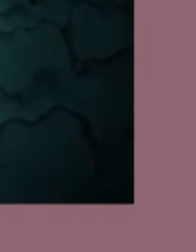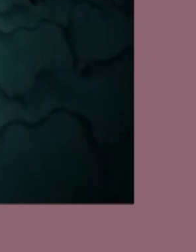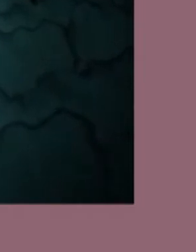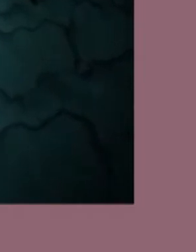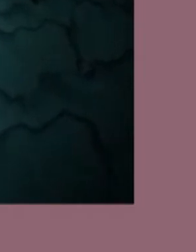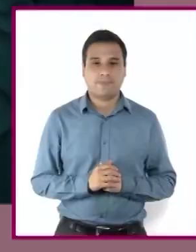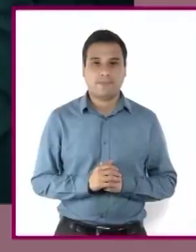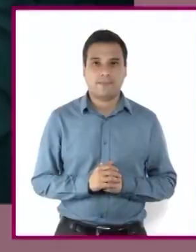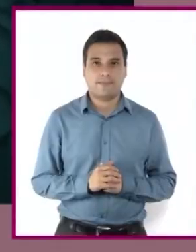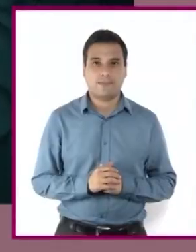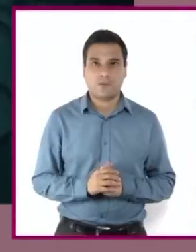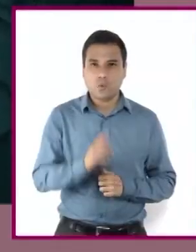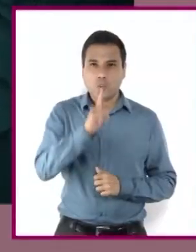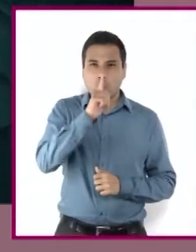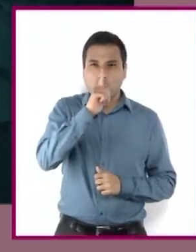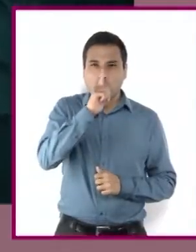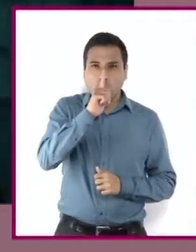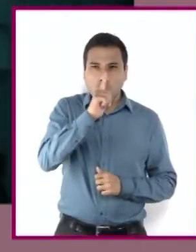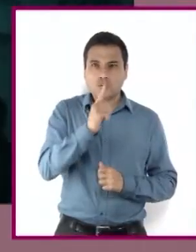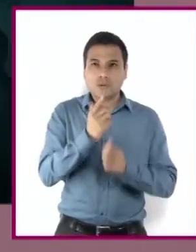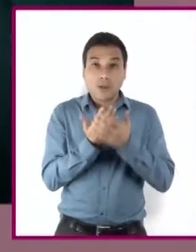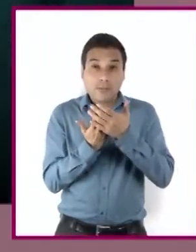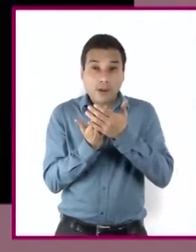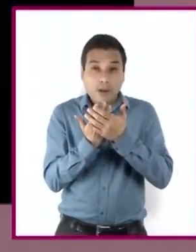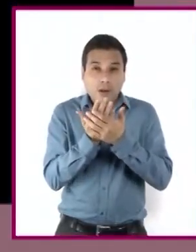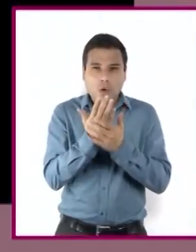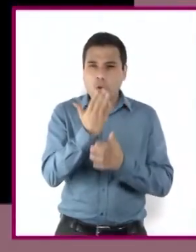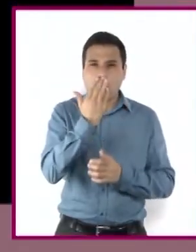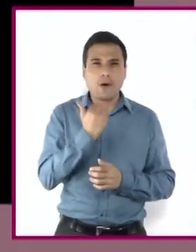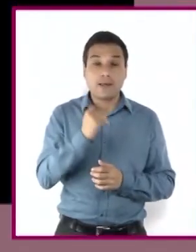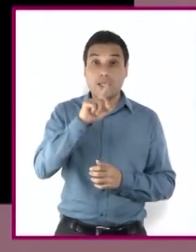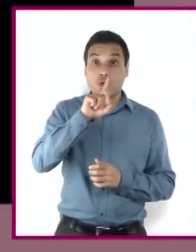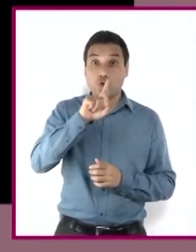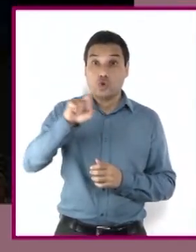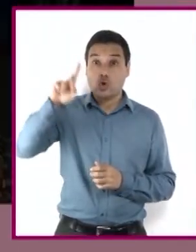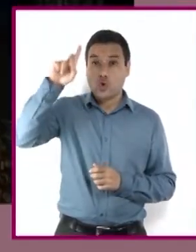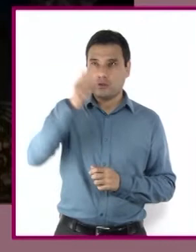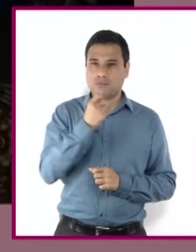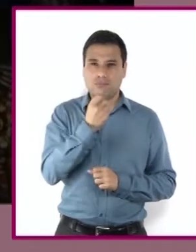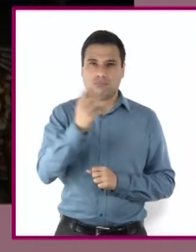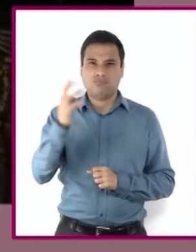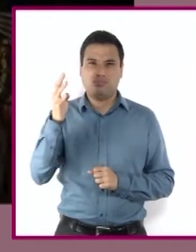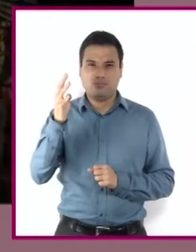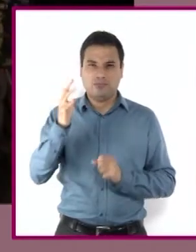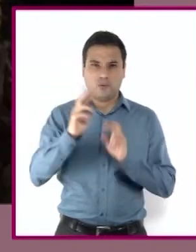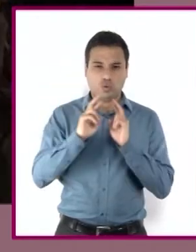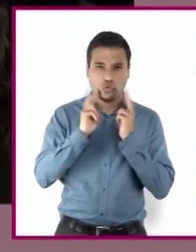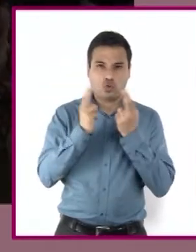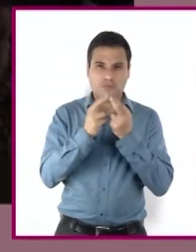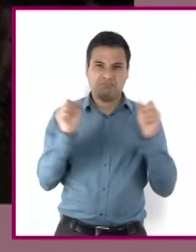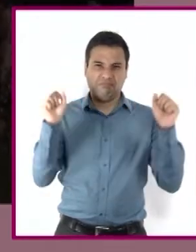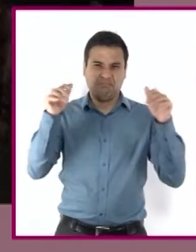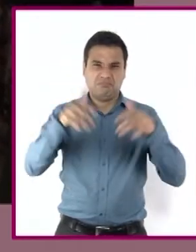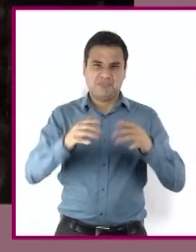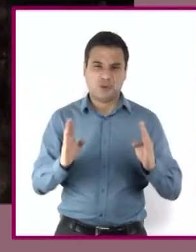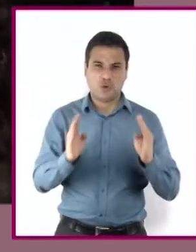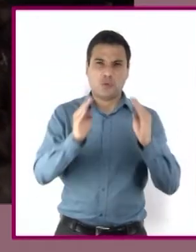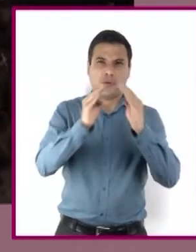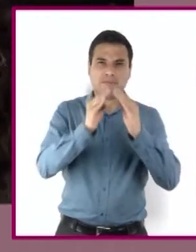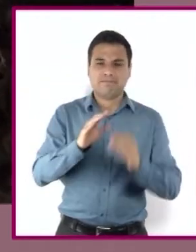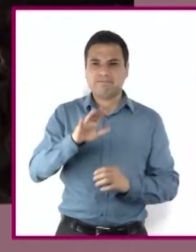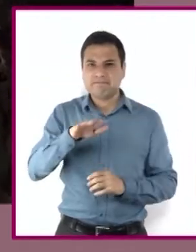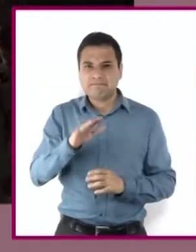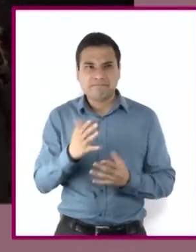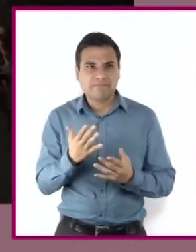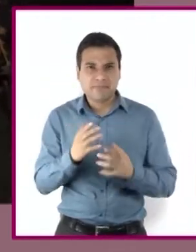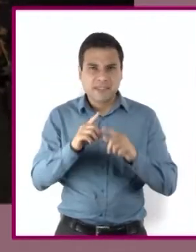Cuando aún no había luz ni día, los dioses se reunieron en Teotihuacán y se preguntaban quién se